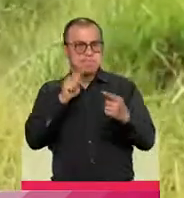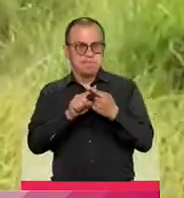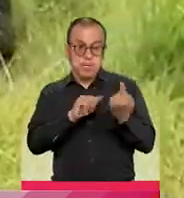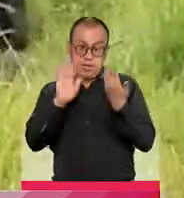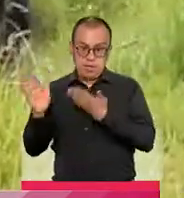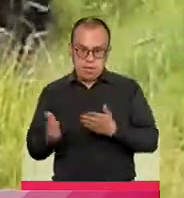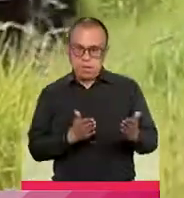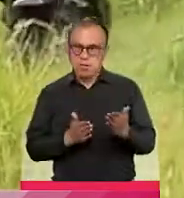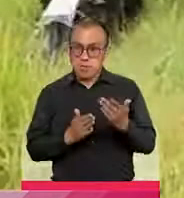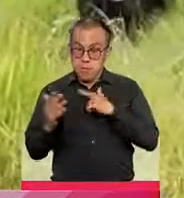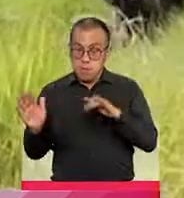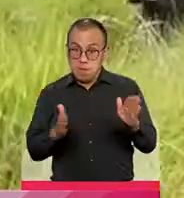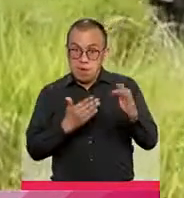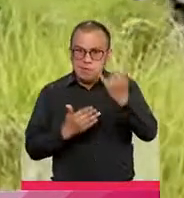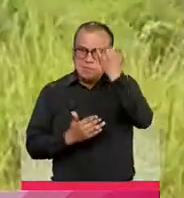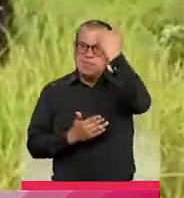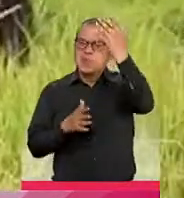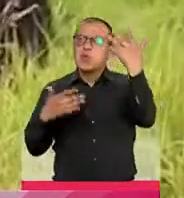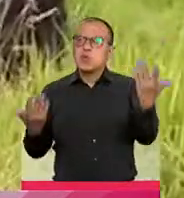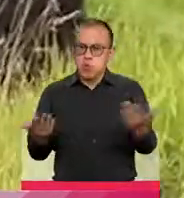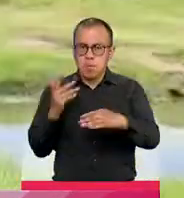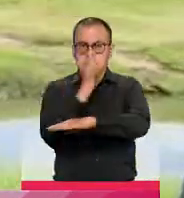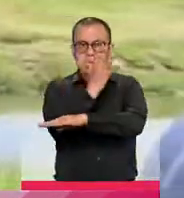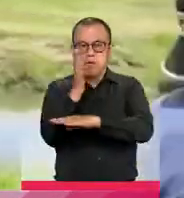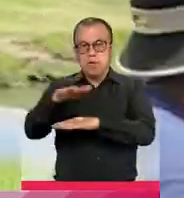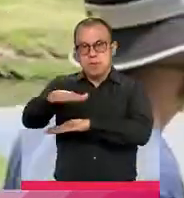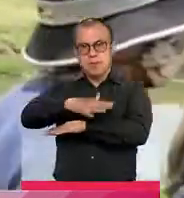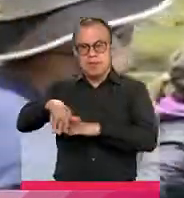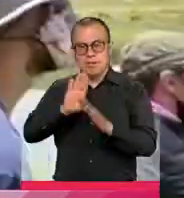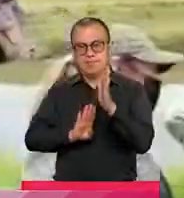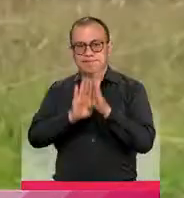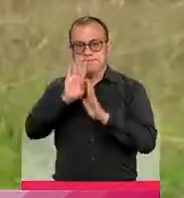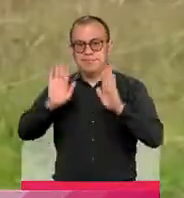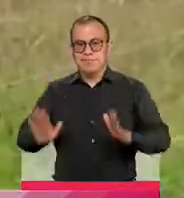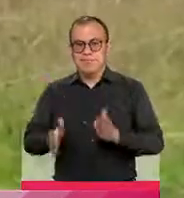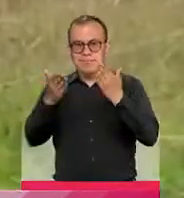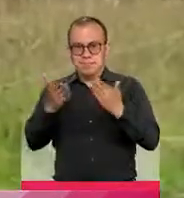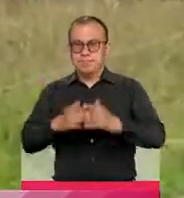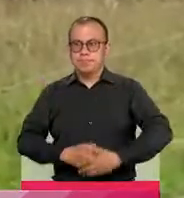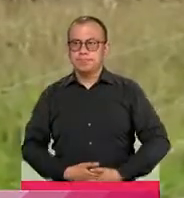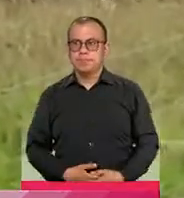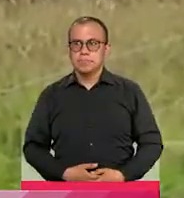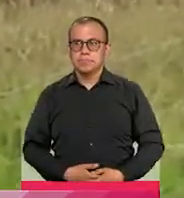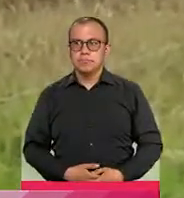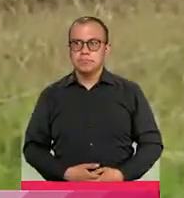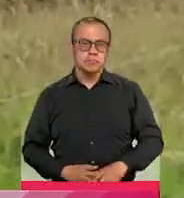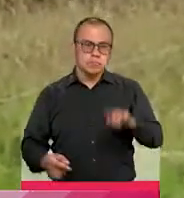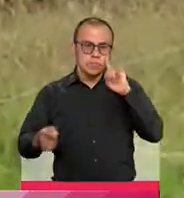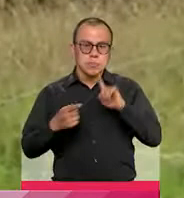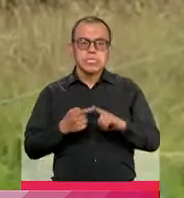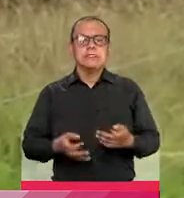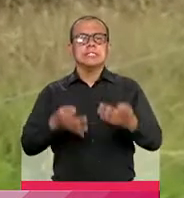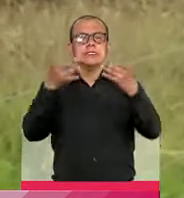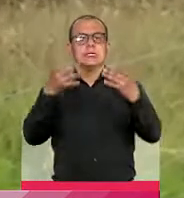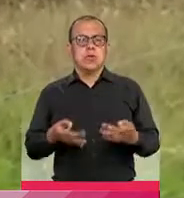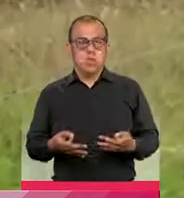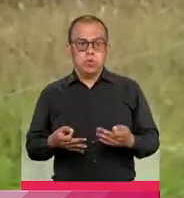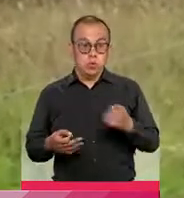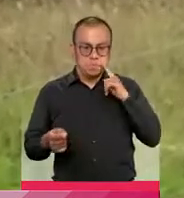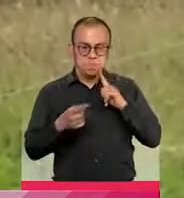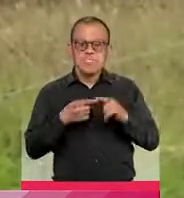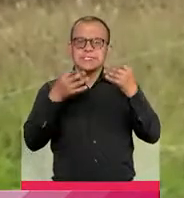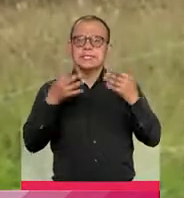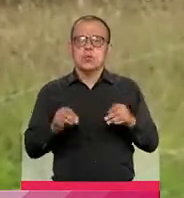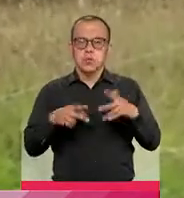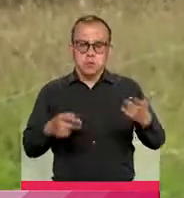plan que permita que la reserva sea un polo de desarrollo ambiental es vital. Es indispensable garantizar que